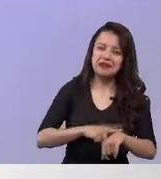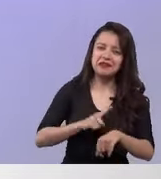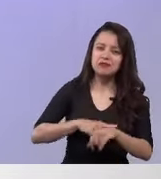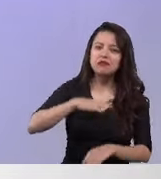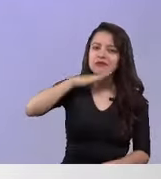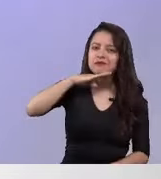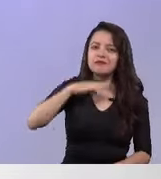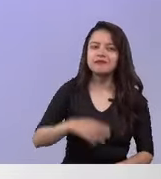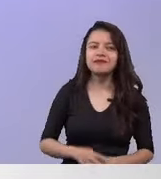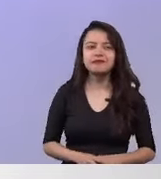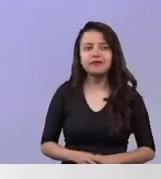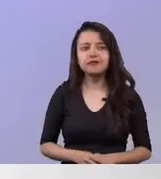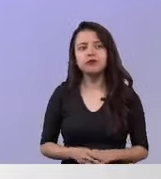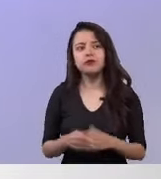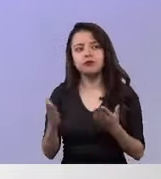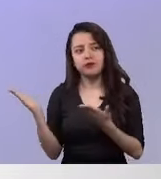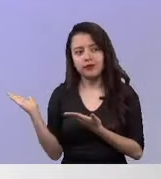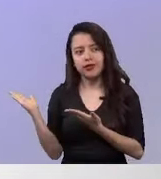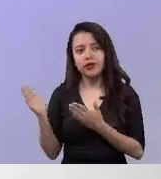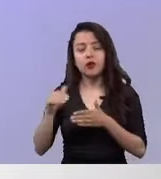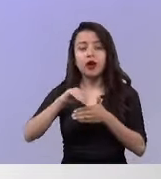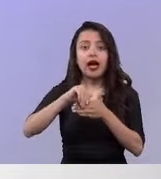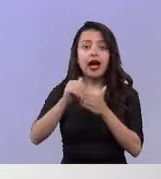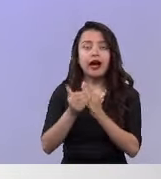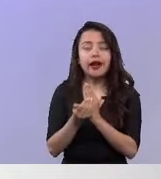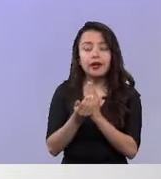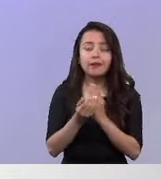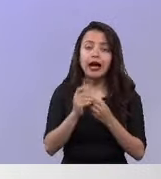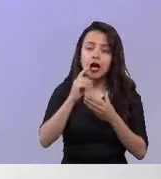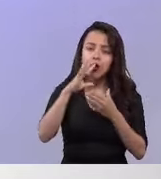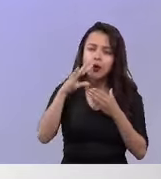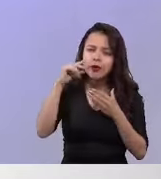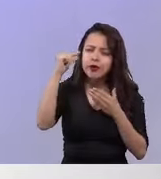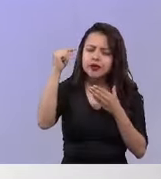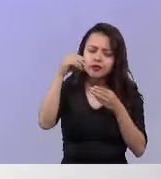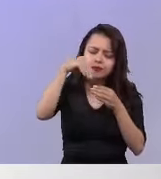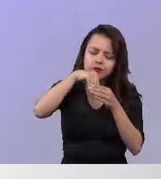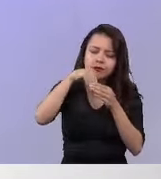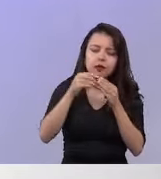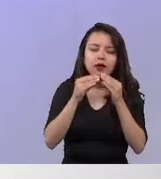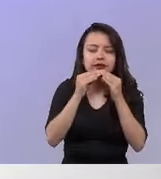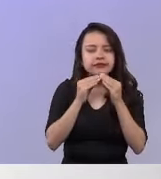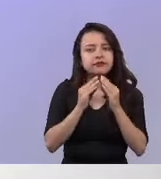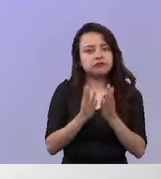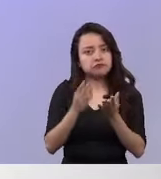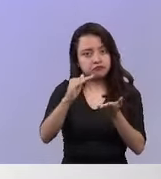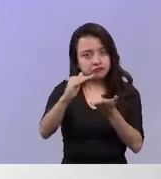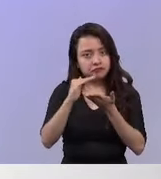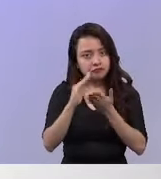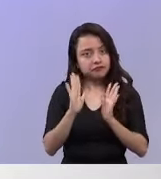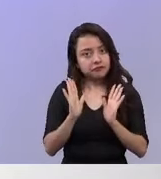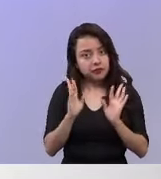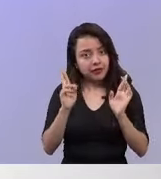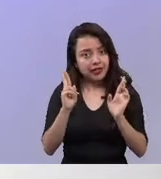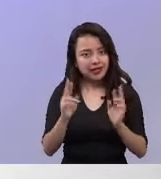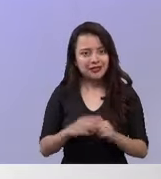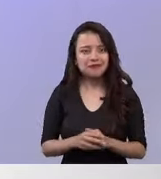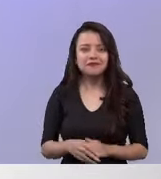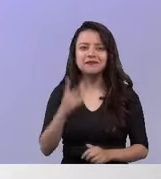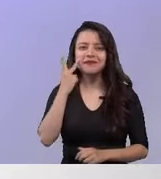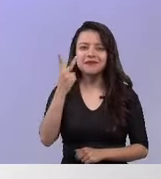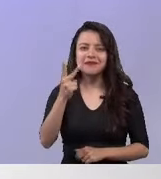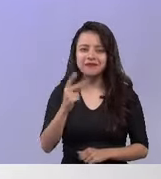Por supuesto, esperamos acá nuestra arepa con chocolate y queso que se estaban comiendo. Nos esperamos, los vemos, nos oímos y nos escuchamos